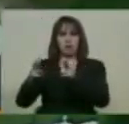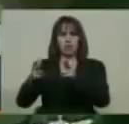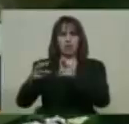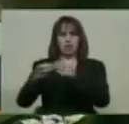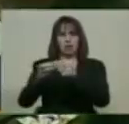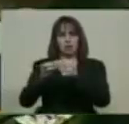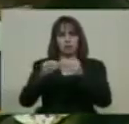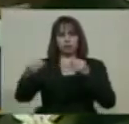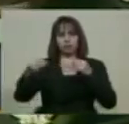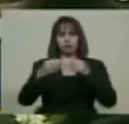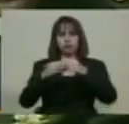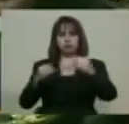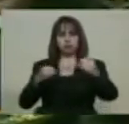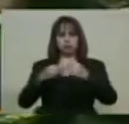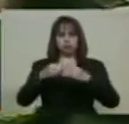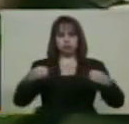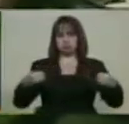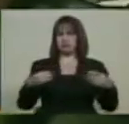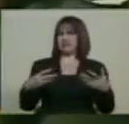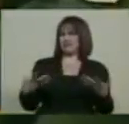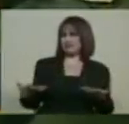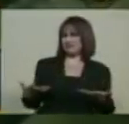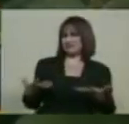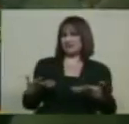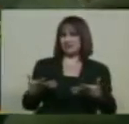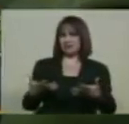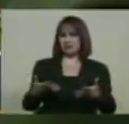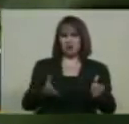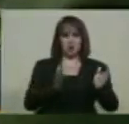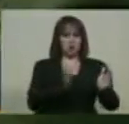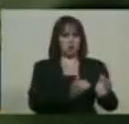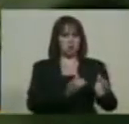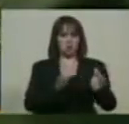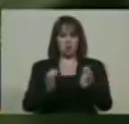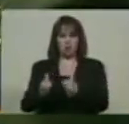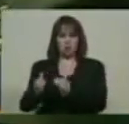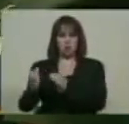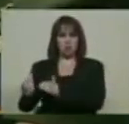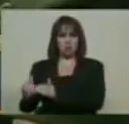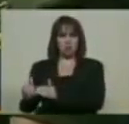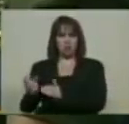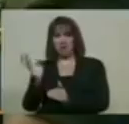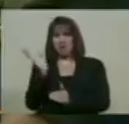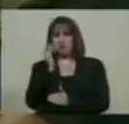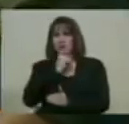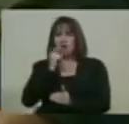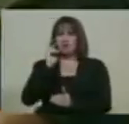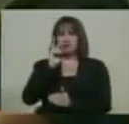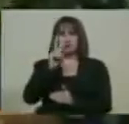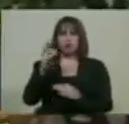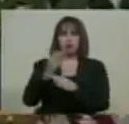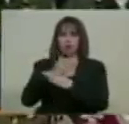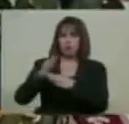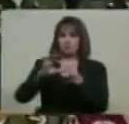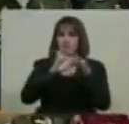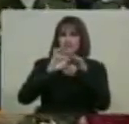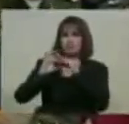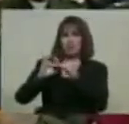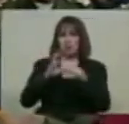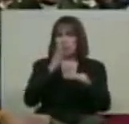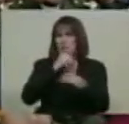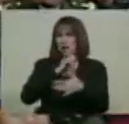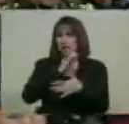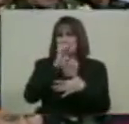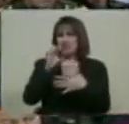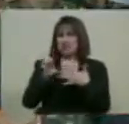fragmentadas en componentes, sin visión compartida, sin estrategia